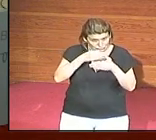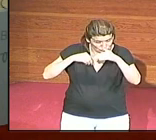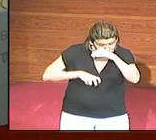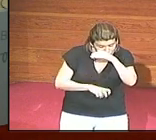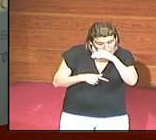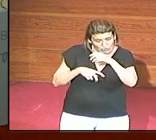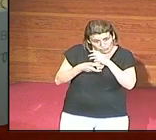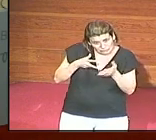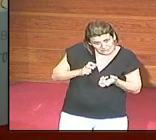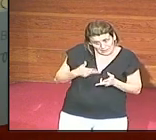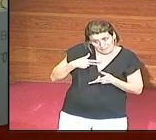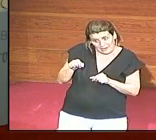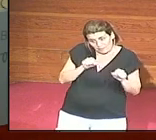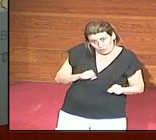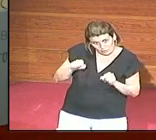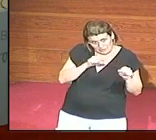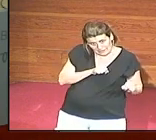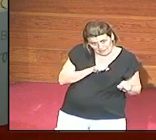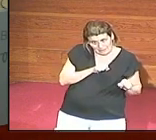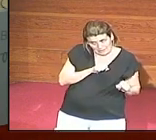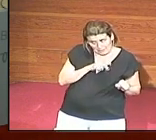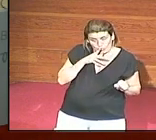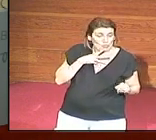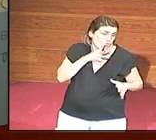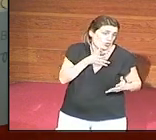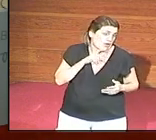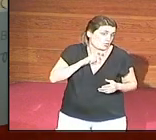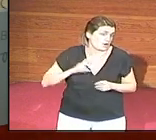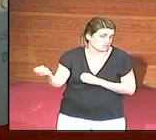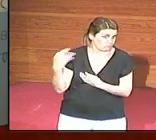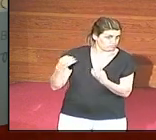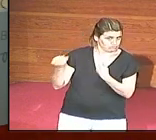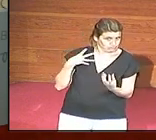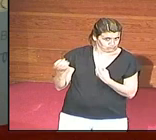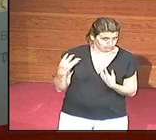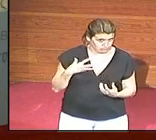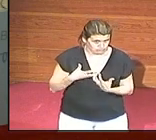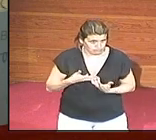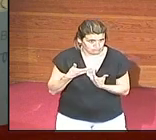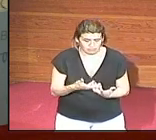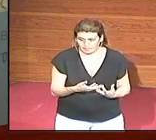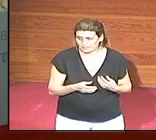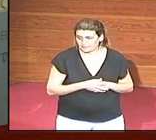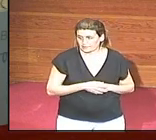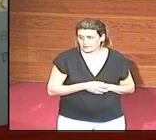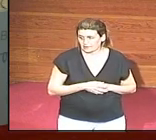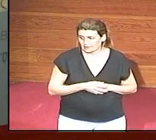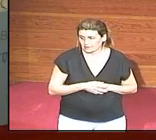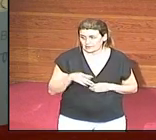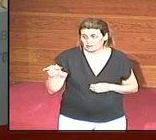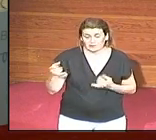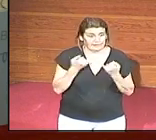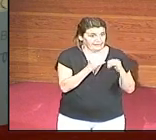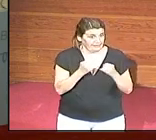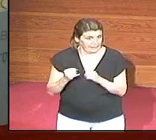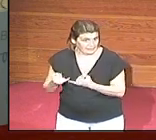Donetsk porque el ejército ucraniano está bombardeando. Esto, pues nada, celebraciones, esto